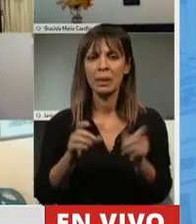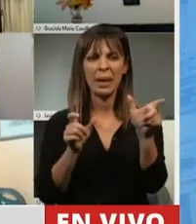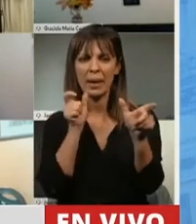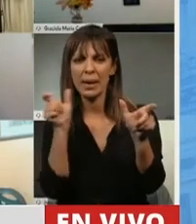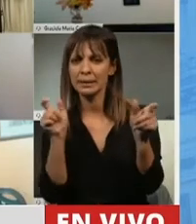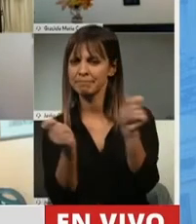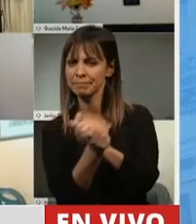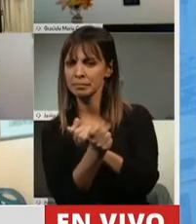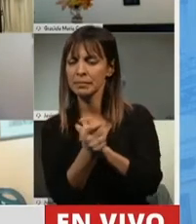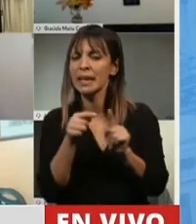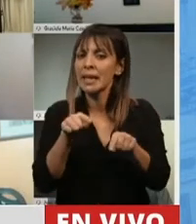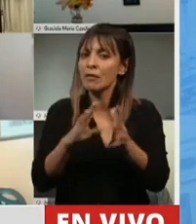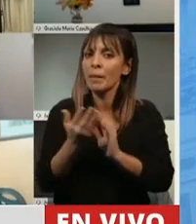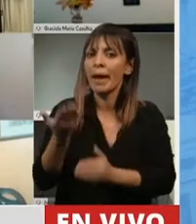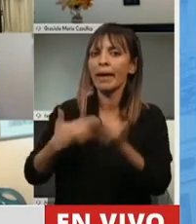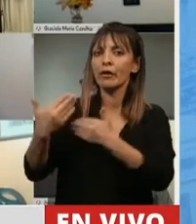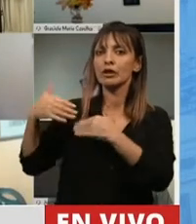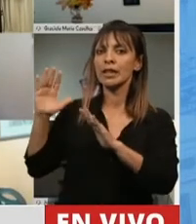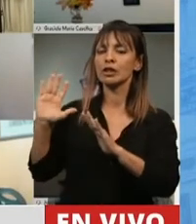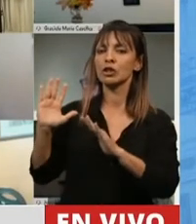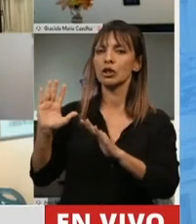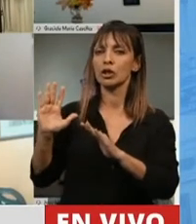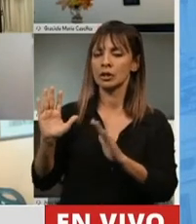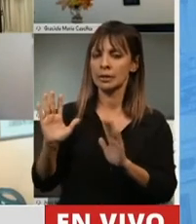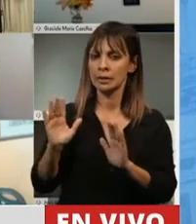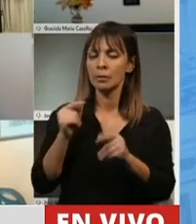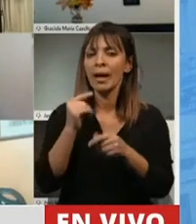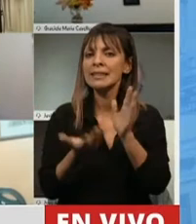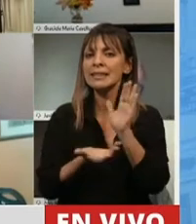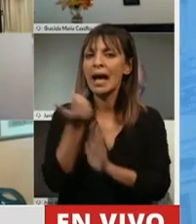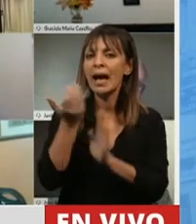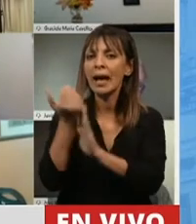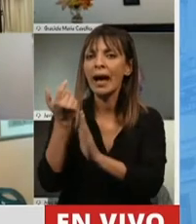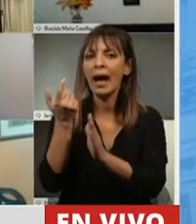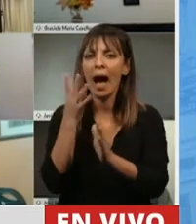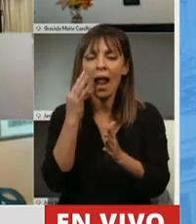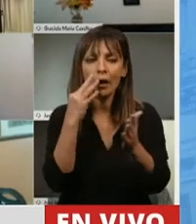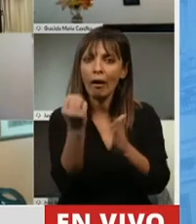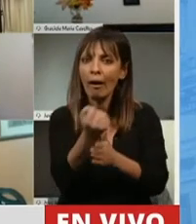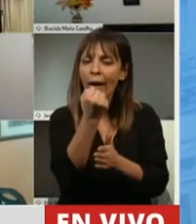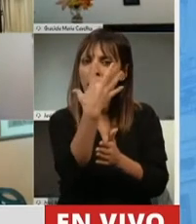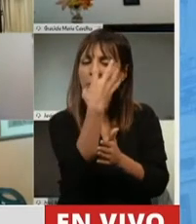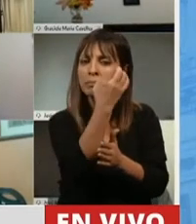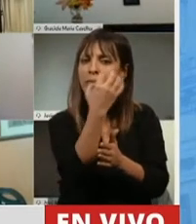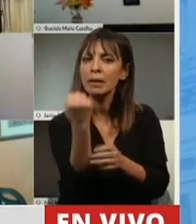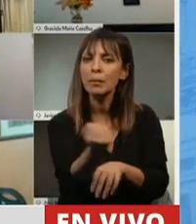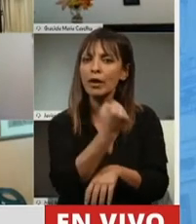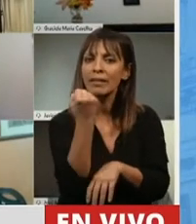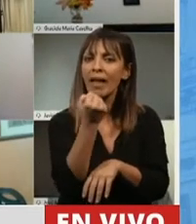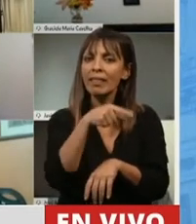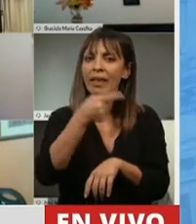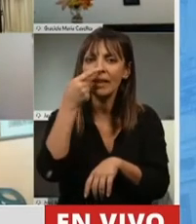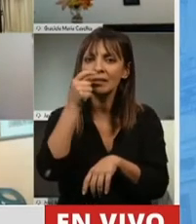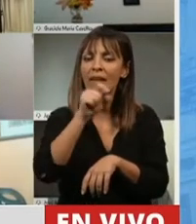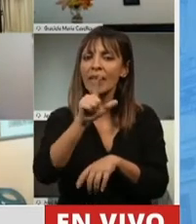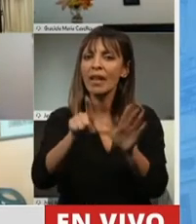Decía que es un retroceso porque le quita uno de los principales atractivos que tiene la ley y que tiene que